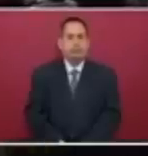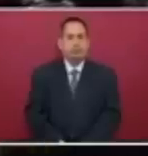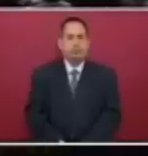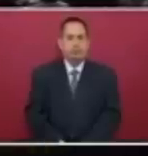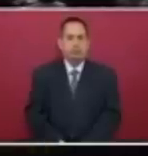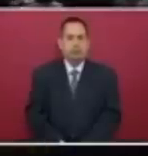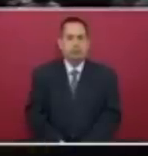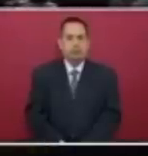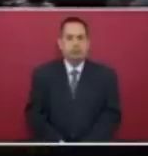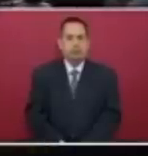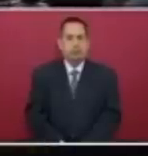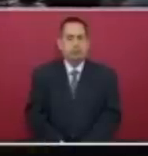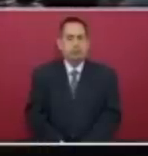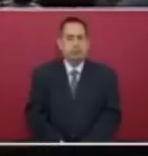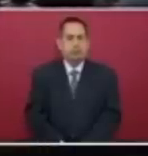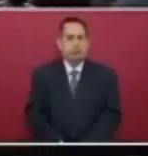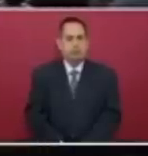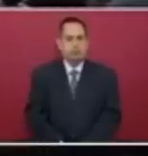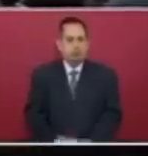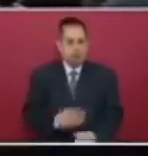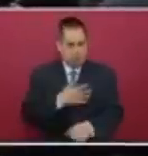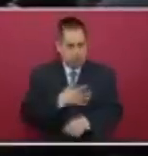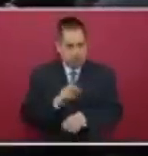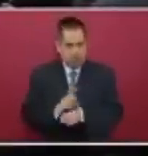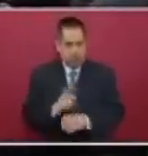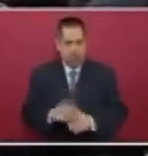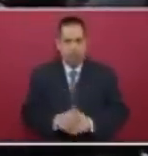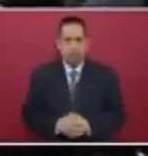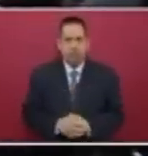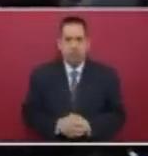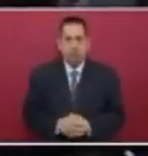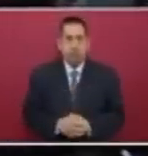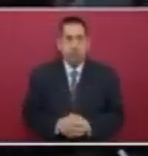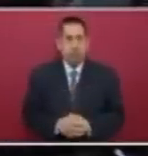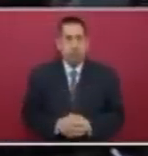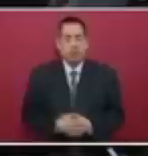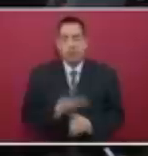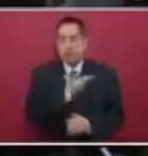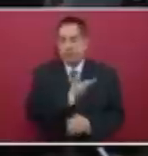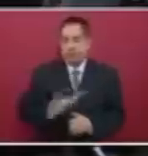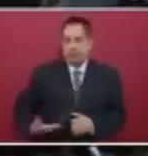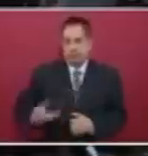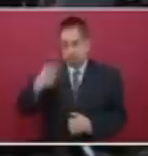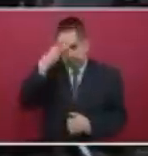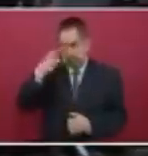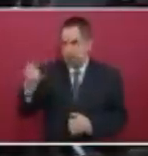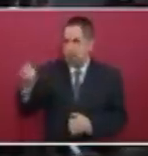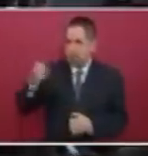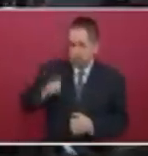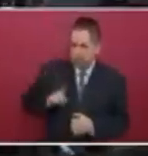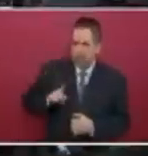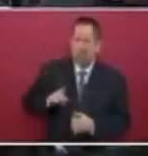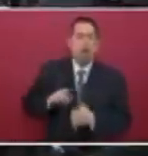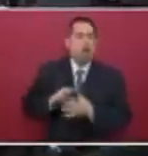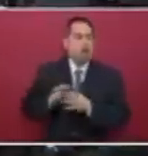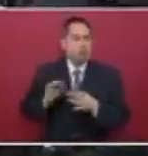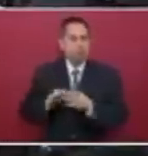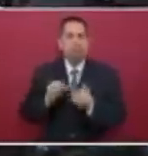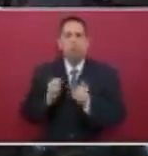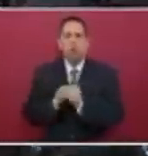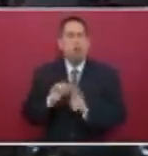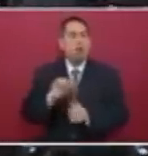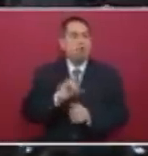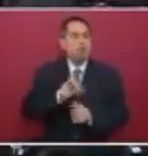muy buenos días fuimos instruidos por el presidente de la república funcionarios de